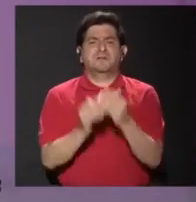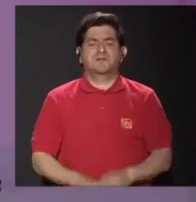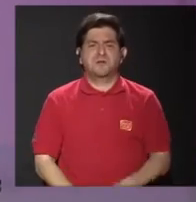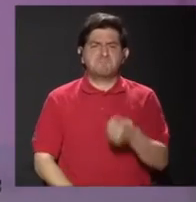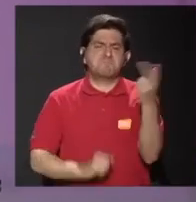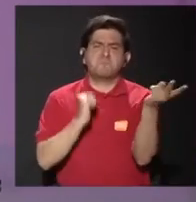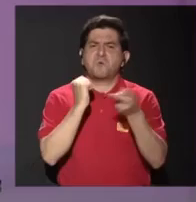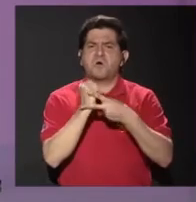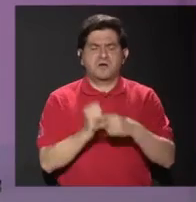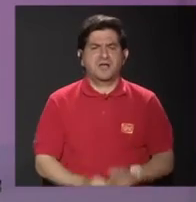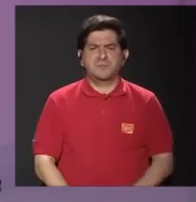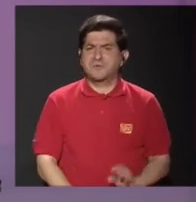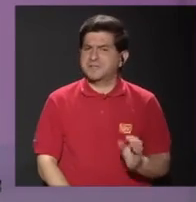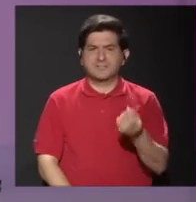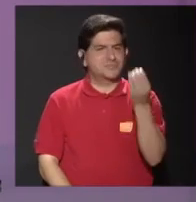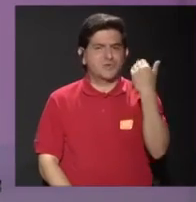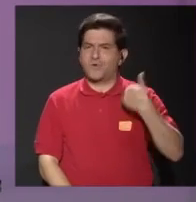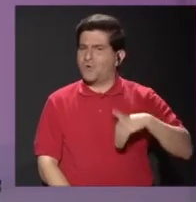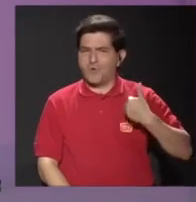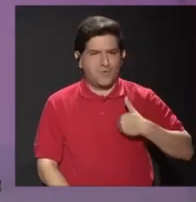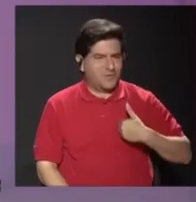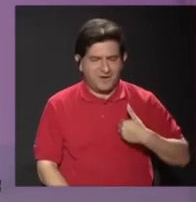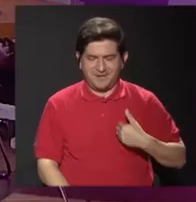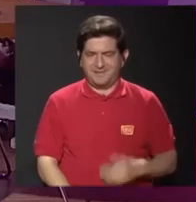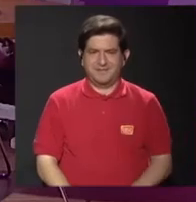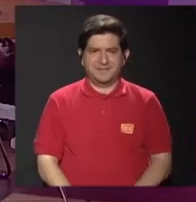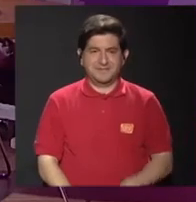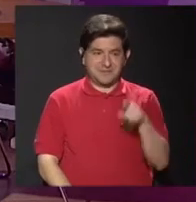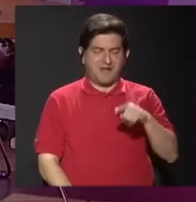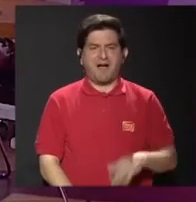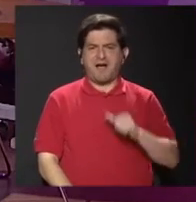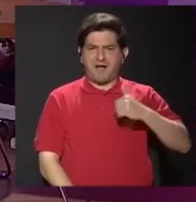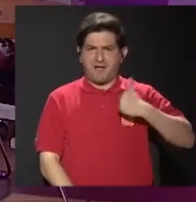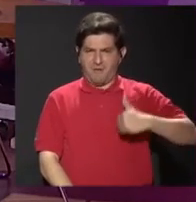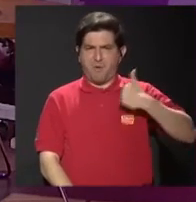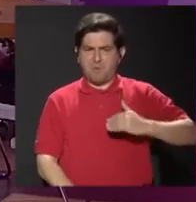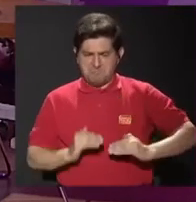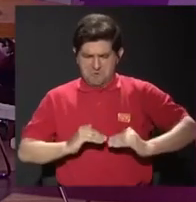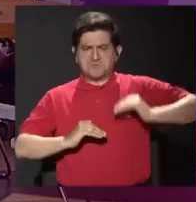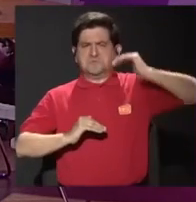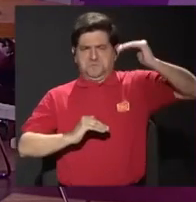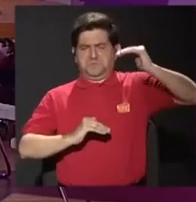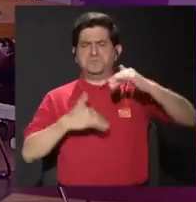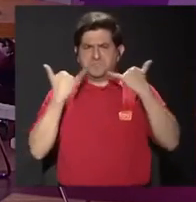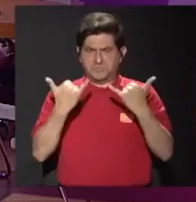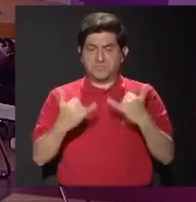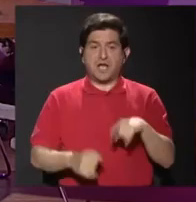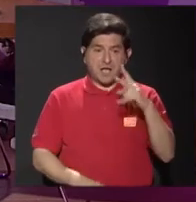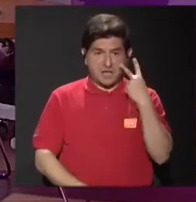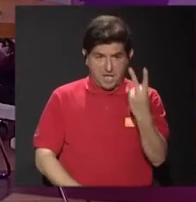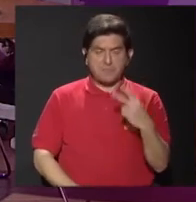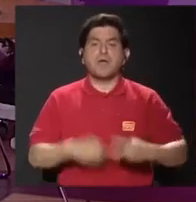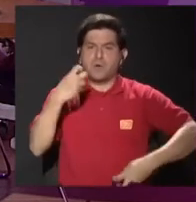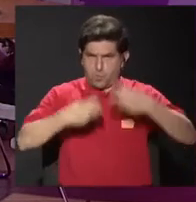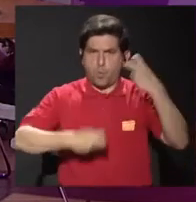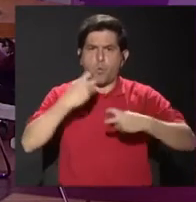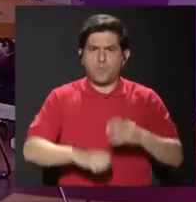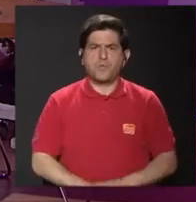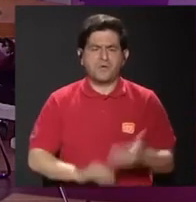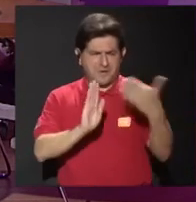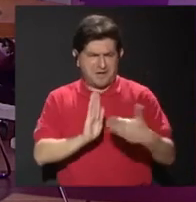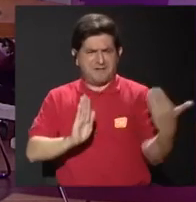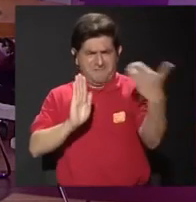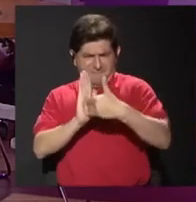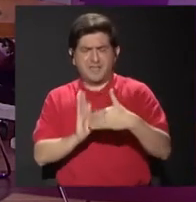pocas ocasiones son chicos adolescentes son hombres mucho mayores que estas mujeres hay que verlo como lo que es un delito un flagelo